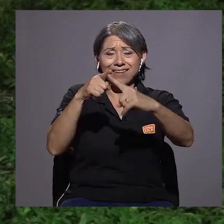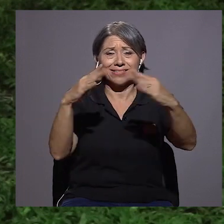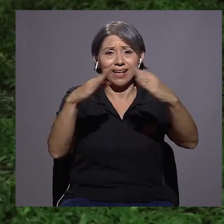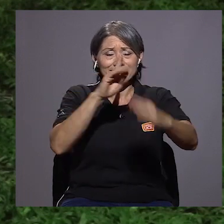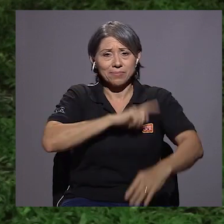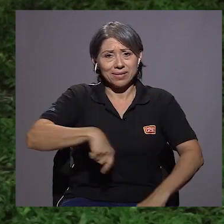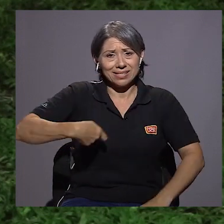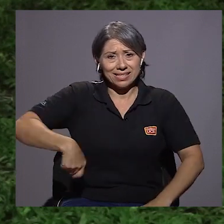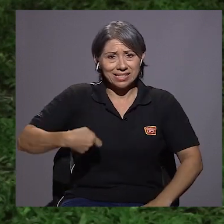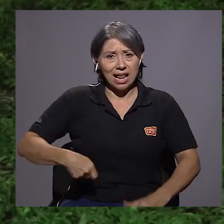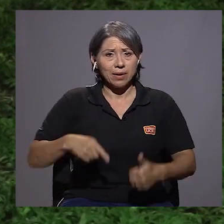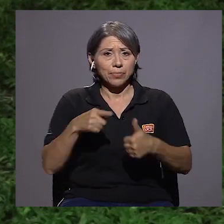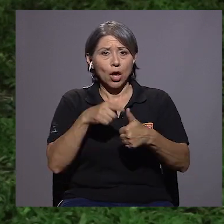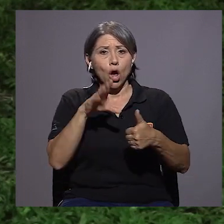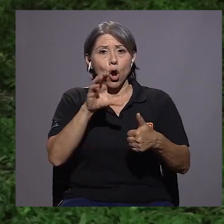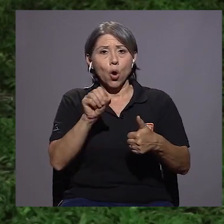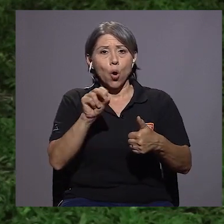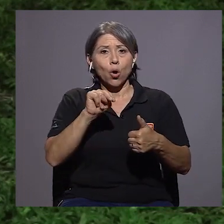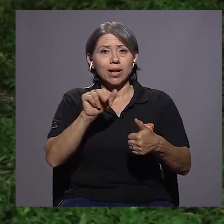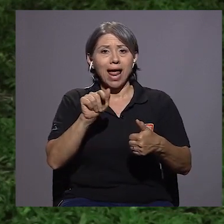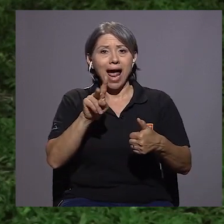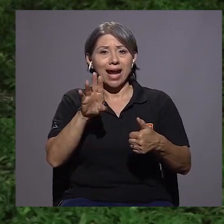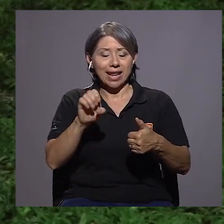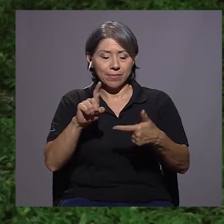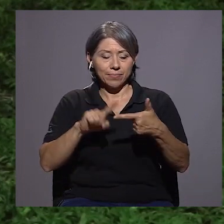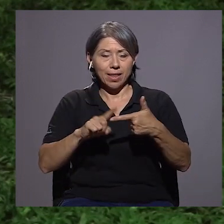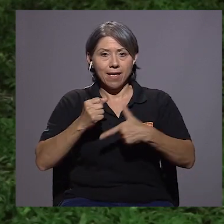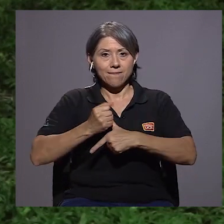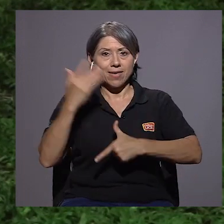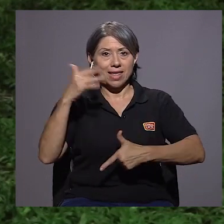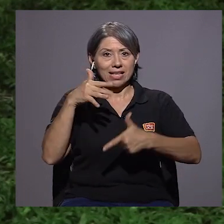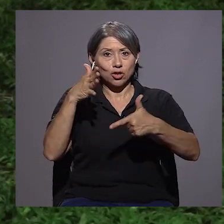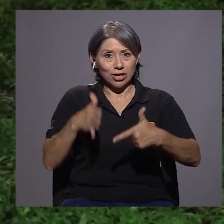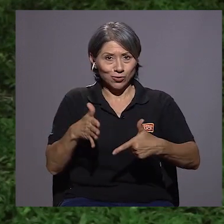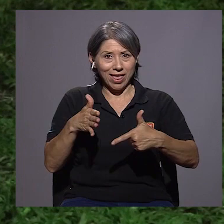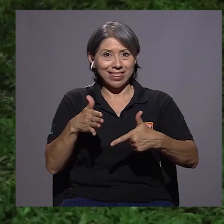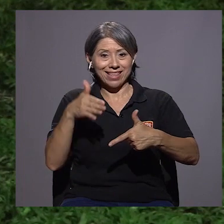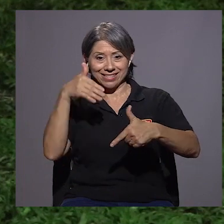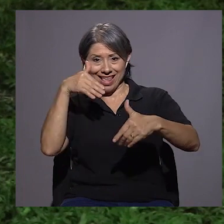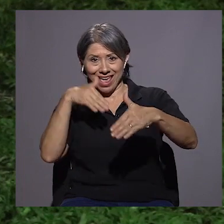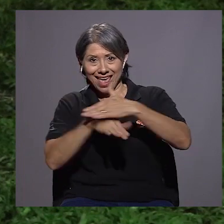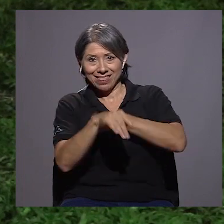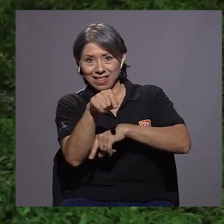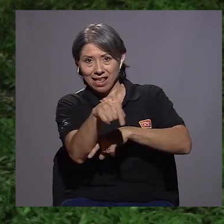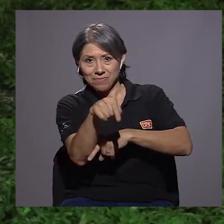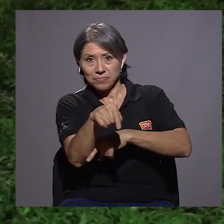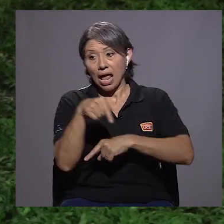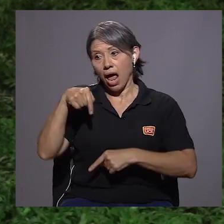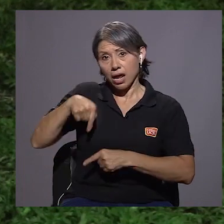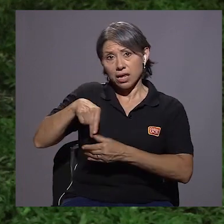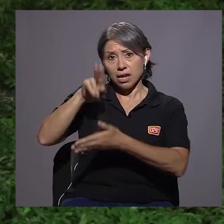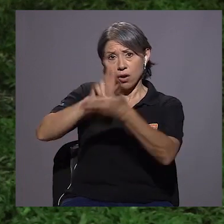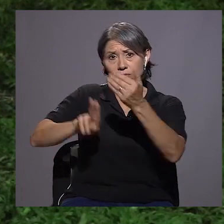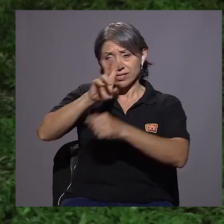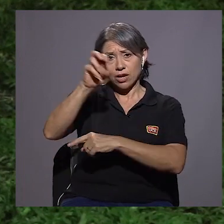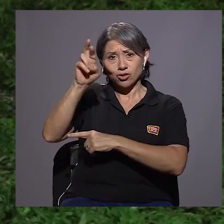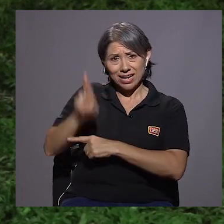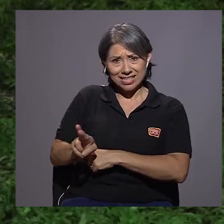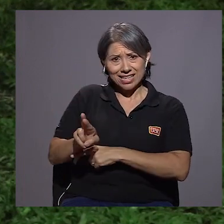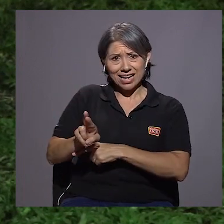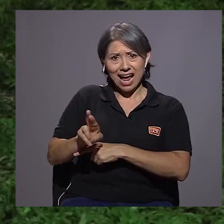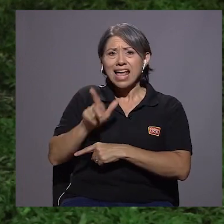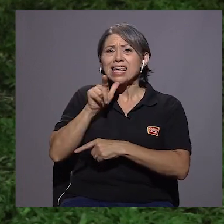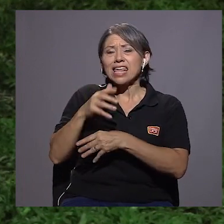Presidencial, entra CONARE y entra la Federación de Estudiantes, que aquí en la Universidad de Costa Rica